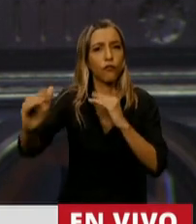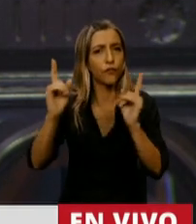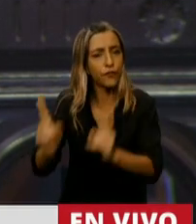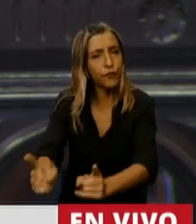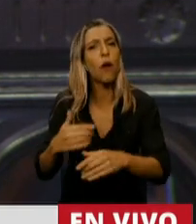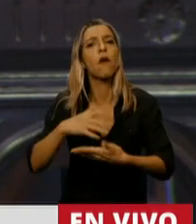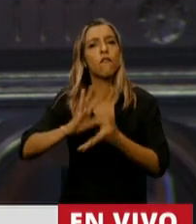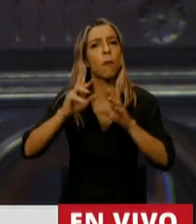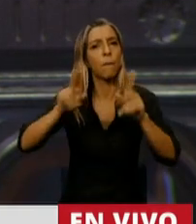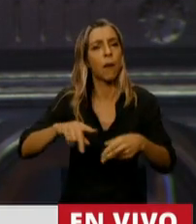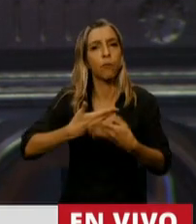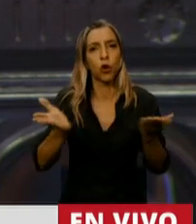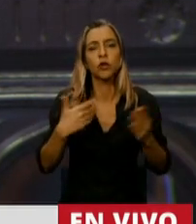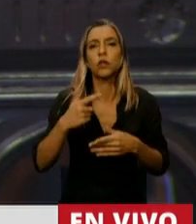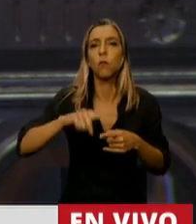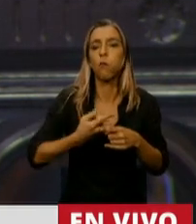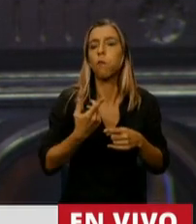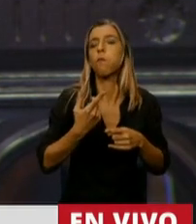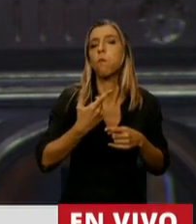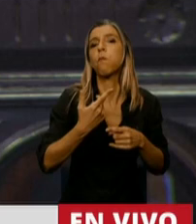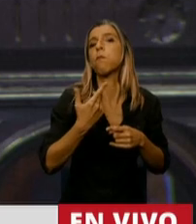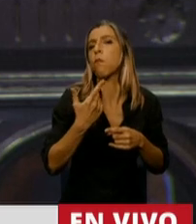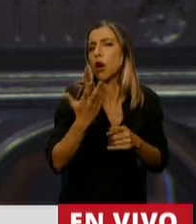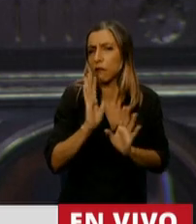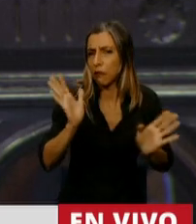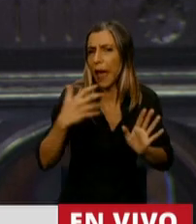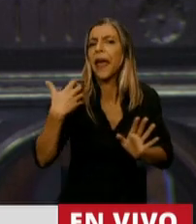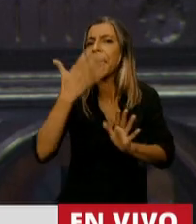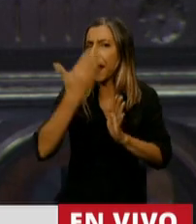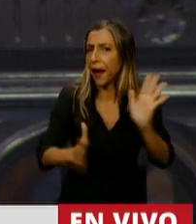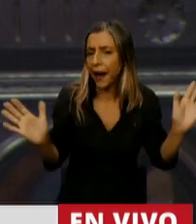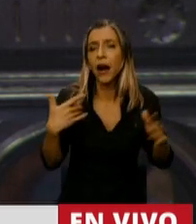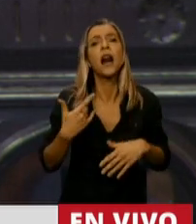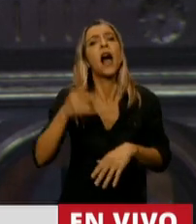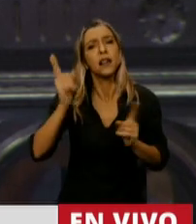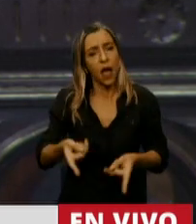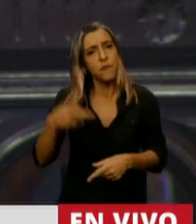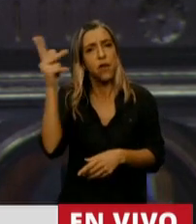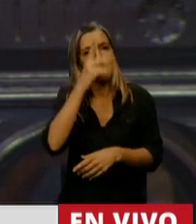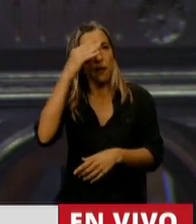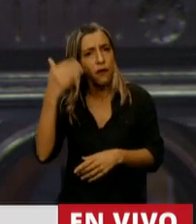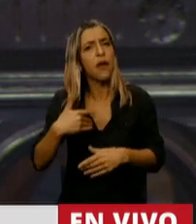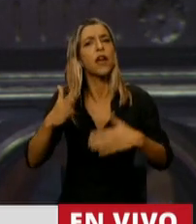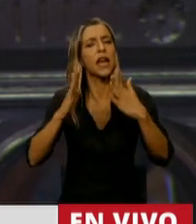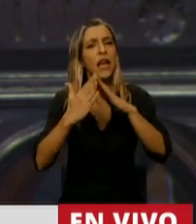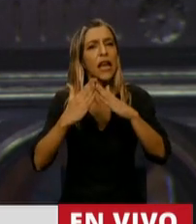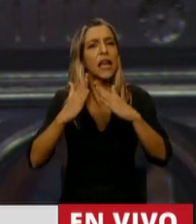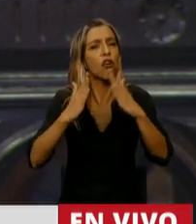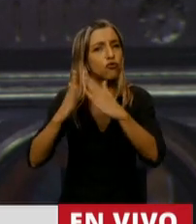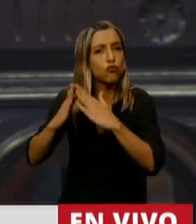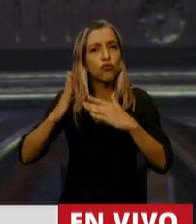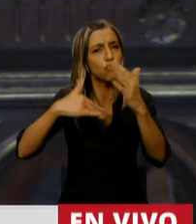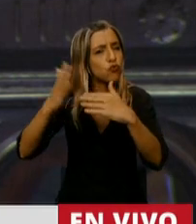públicas generales, el gobierno de Cristina y de Néstor construyeron muchísimas viviendas. Sin duda la política represiva y la focalizada